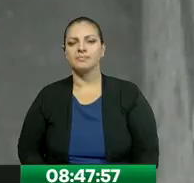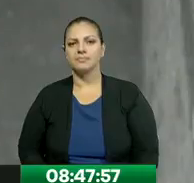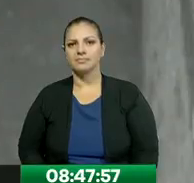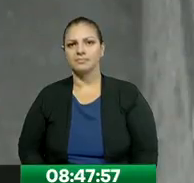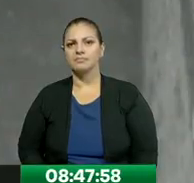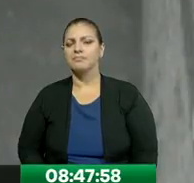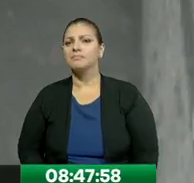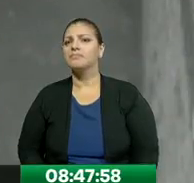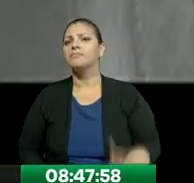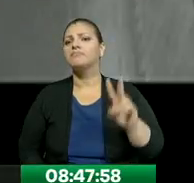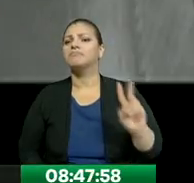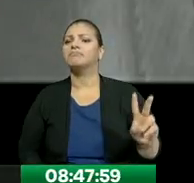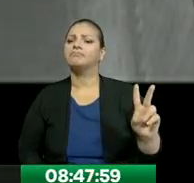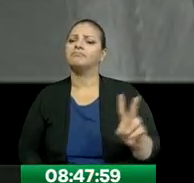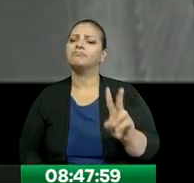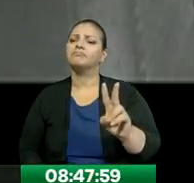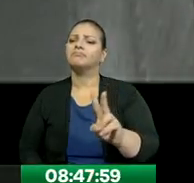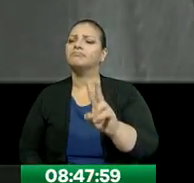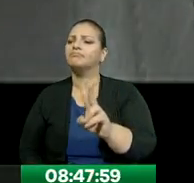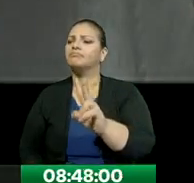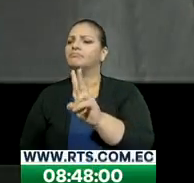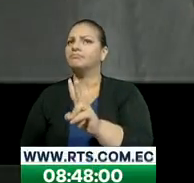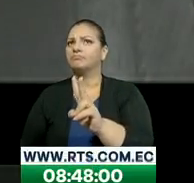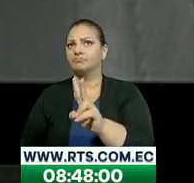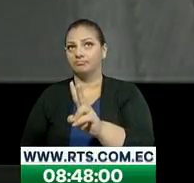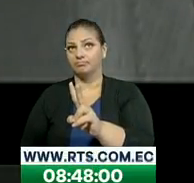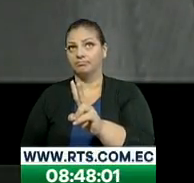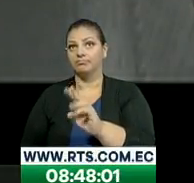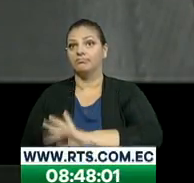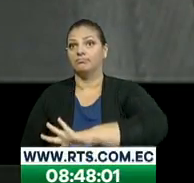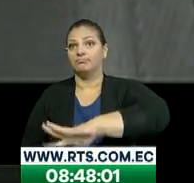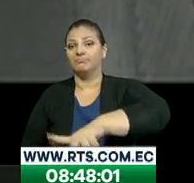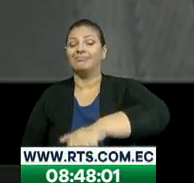Llegaron caminando, pero salieron corriendo.